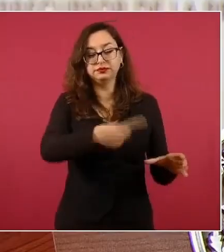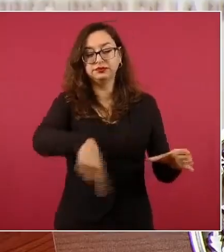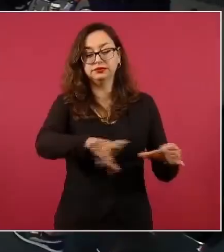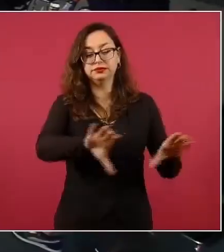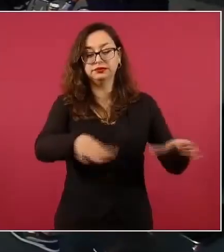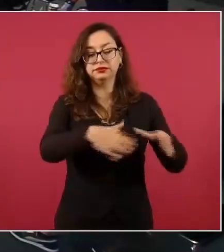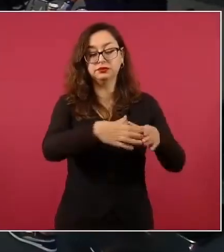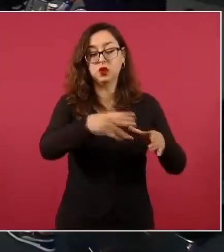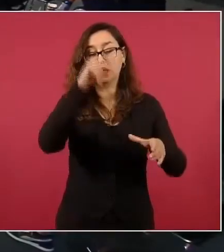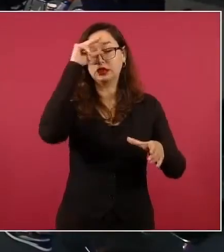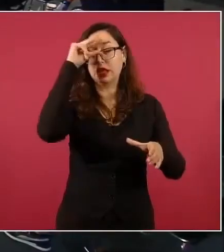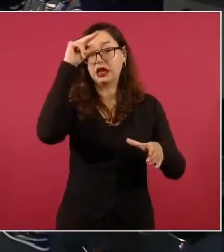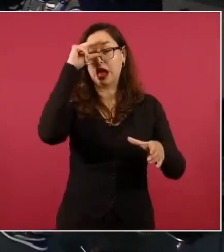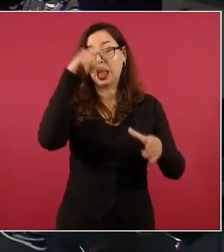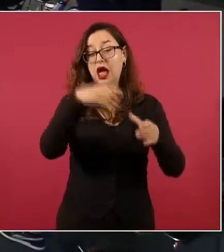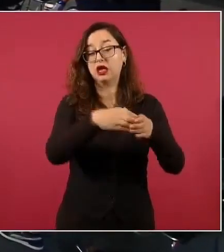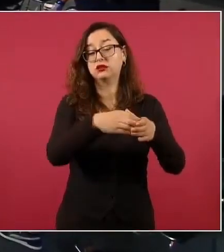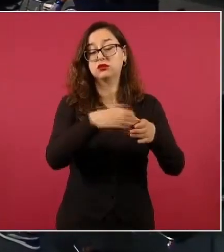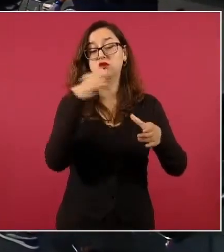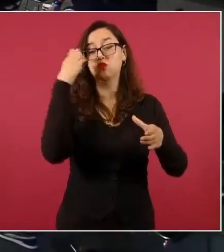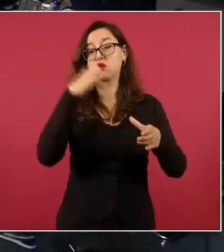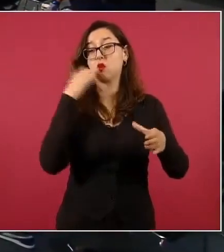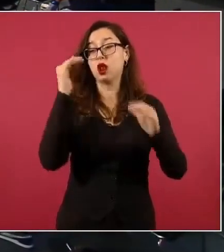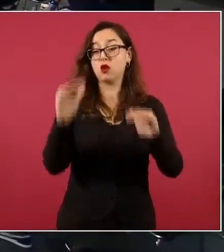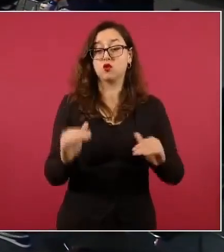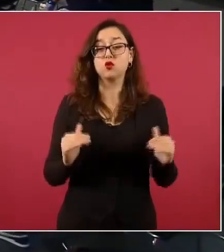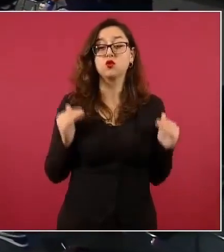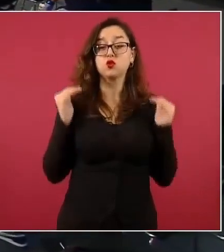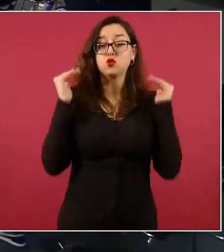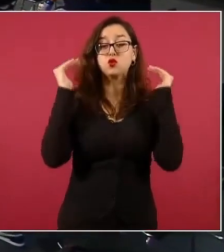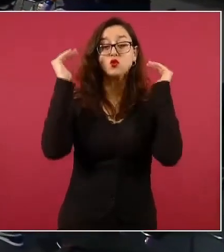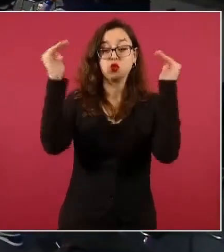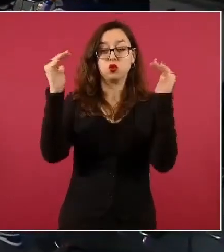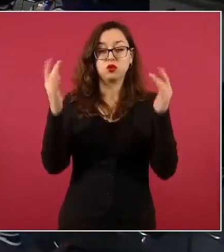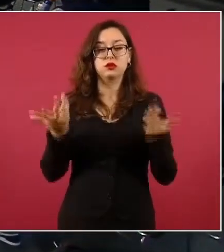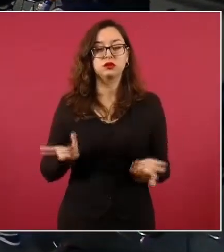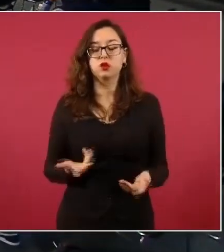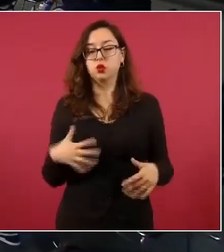No pones el video donde